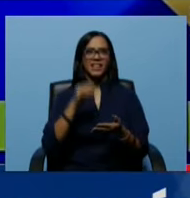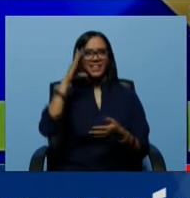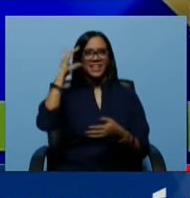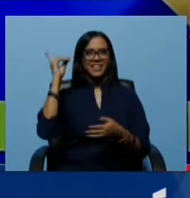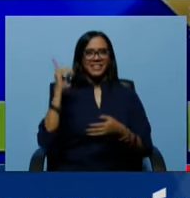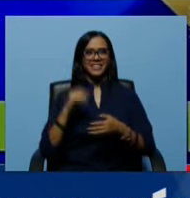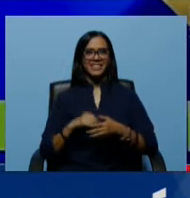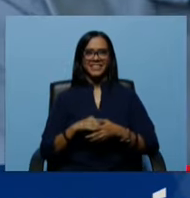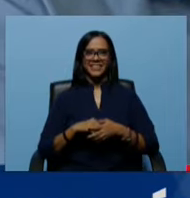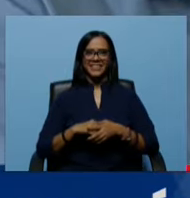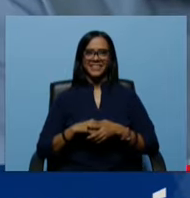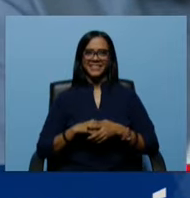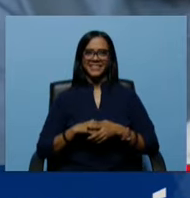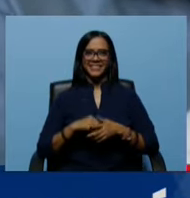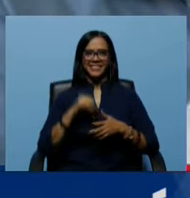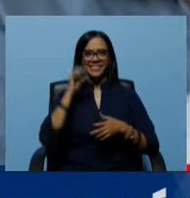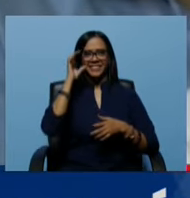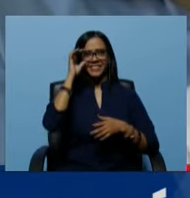Rodríguez?